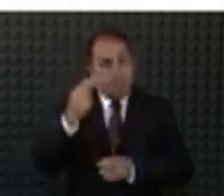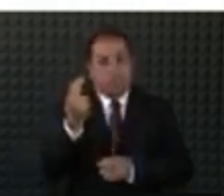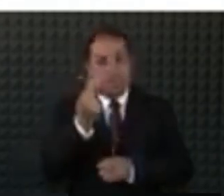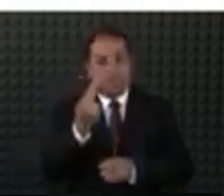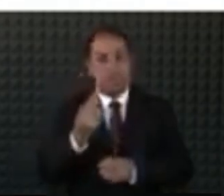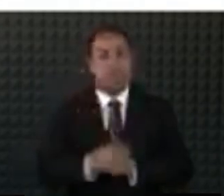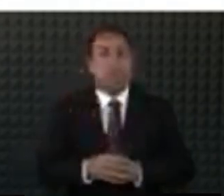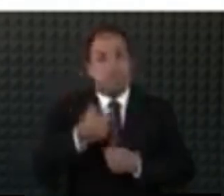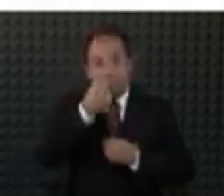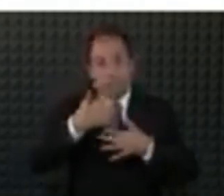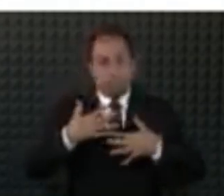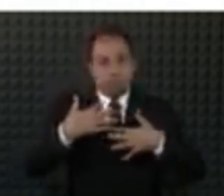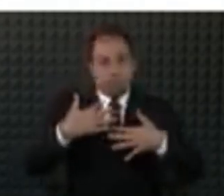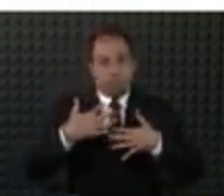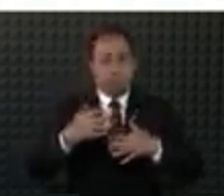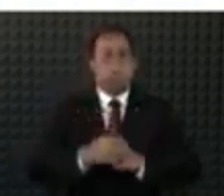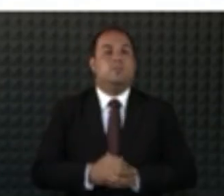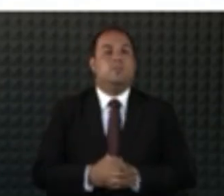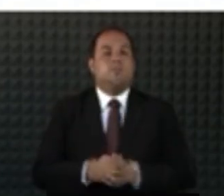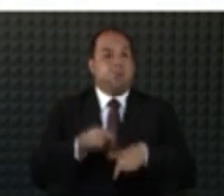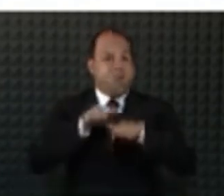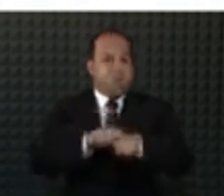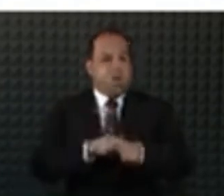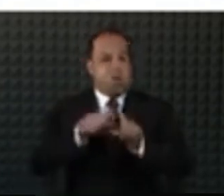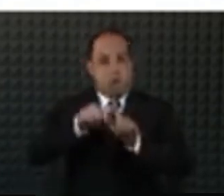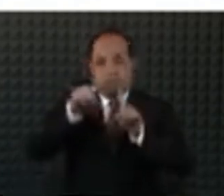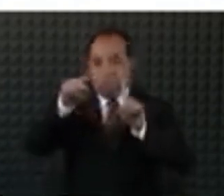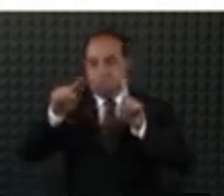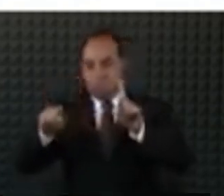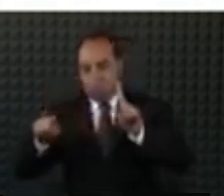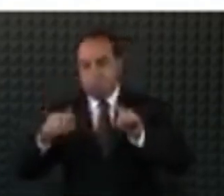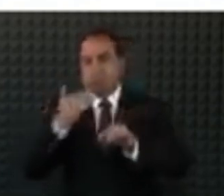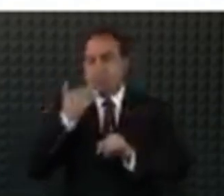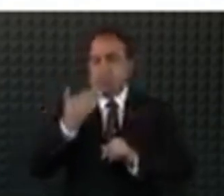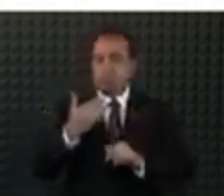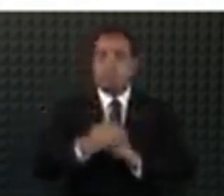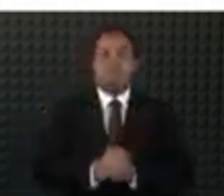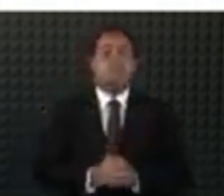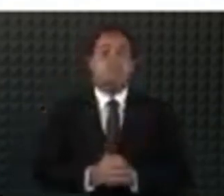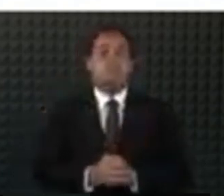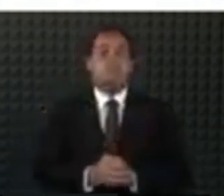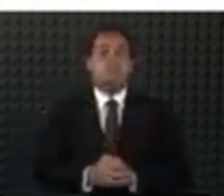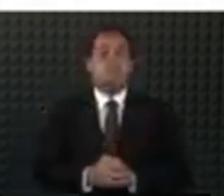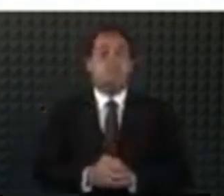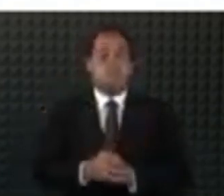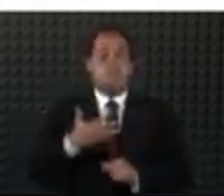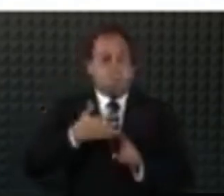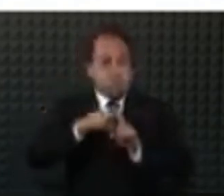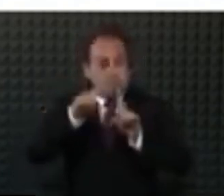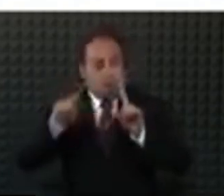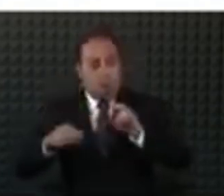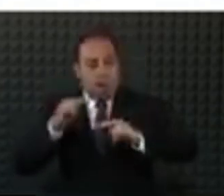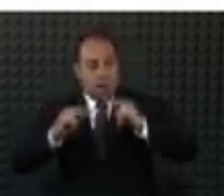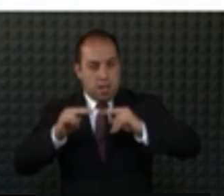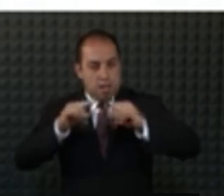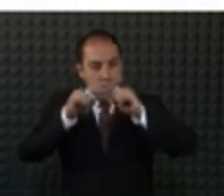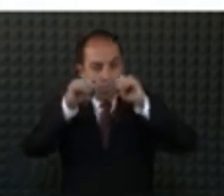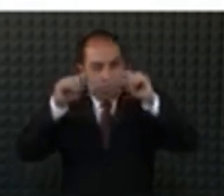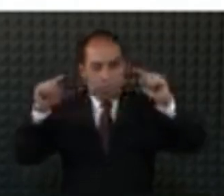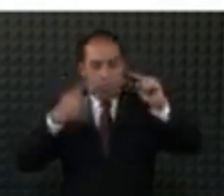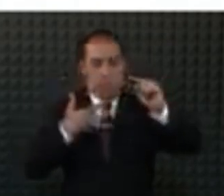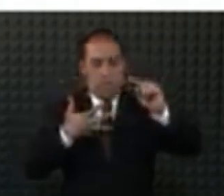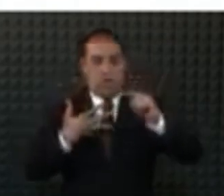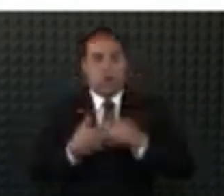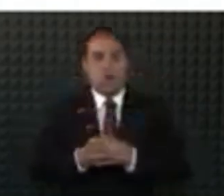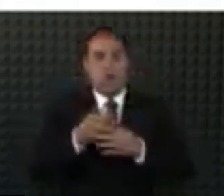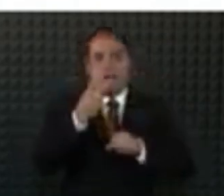ventilador mecánico. Entonces aquí también continúa afortunadamente la reducción y pueden ver que estamos ya muy por debajo de los niveles de estabilidad que tuvimos